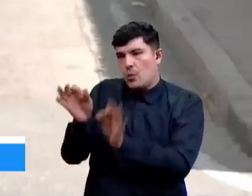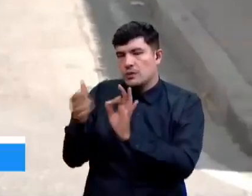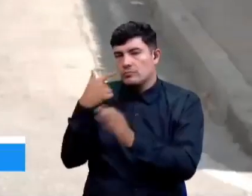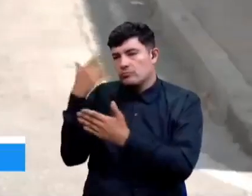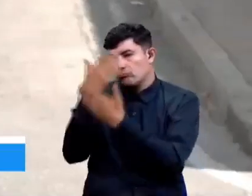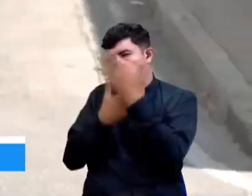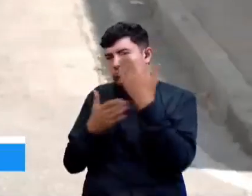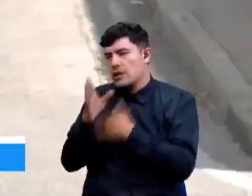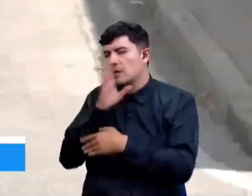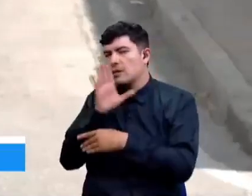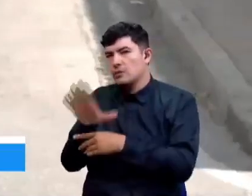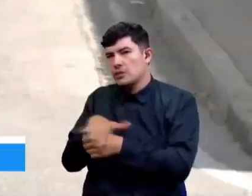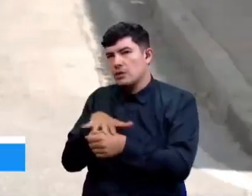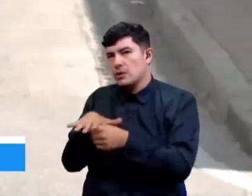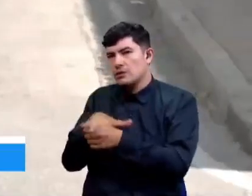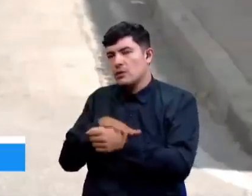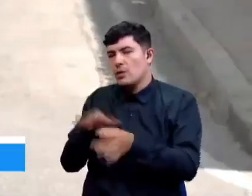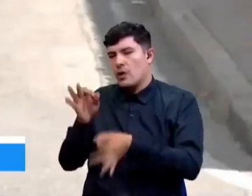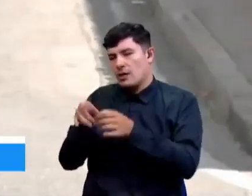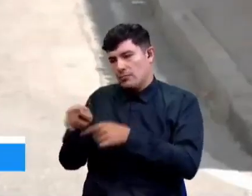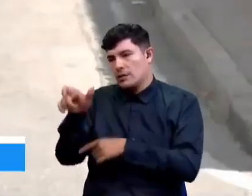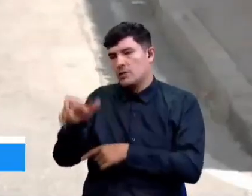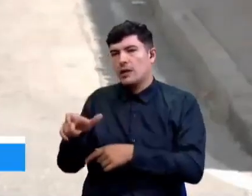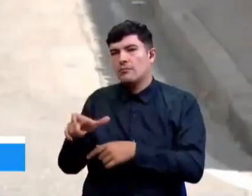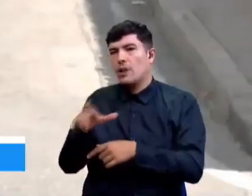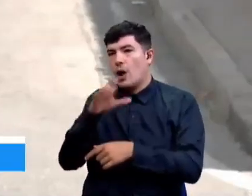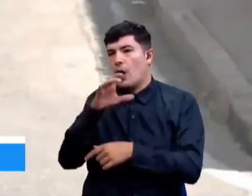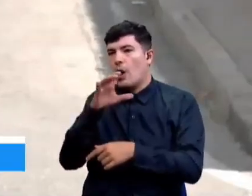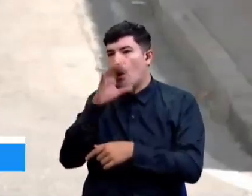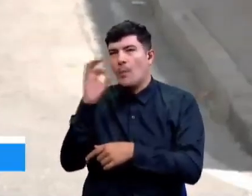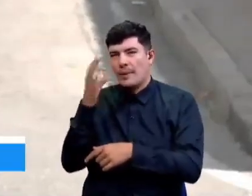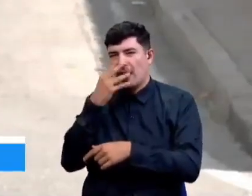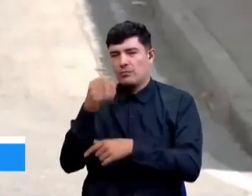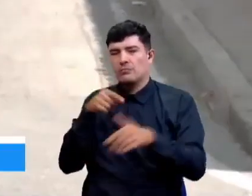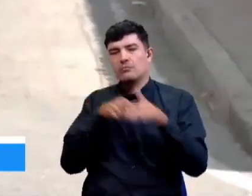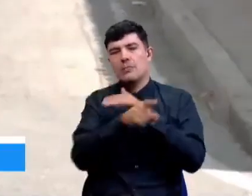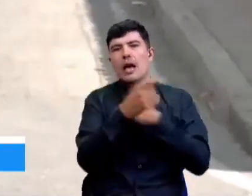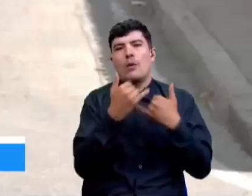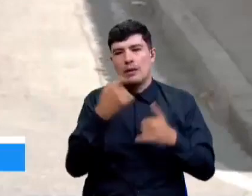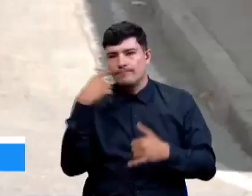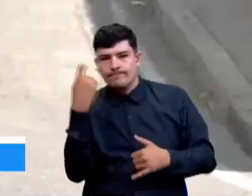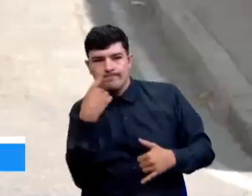del presunto agresor que hoy se encuentra prófugo de la justicia.